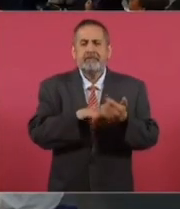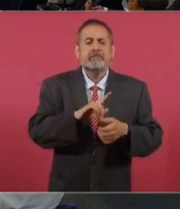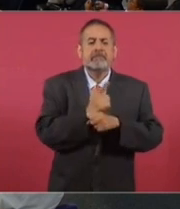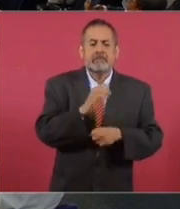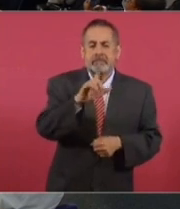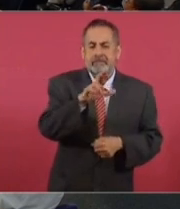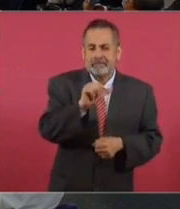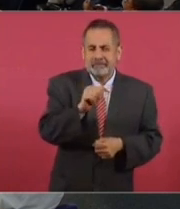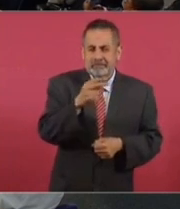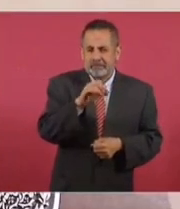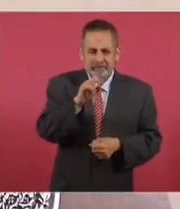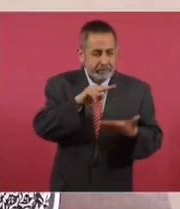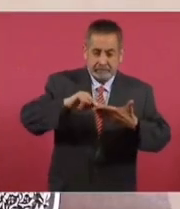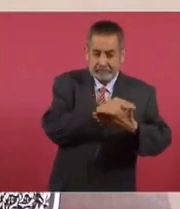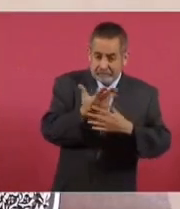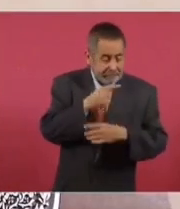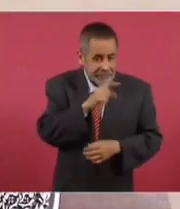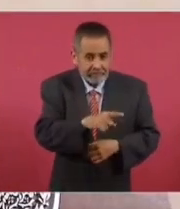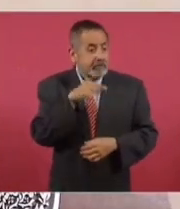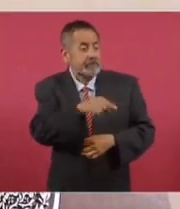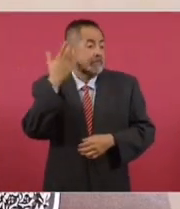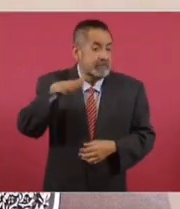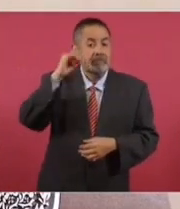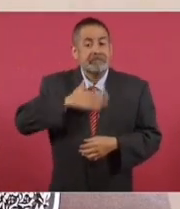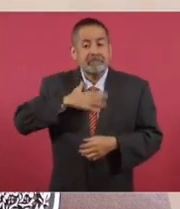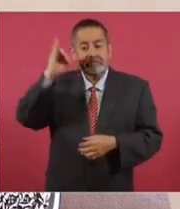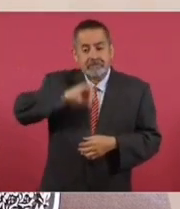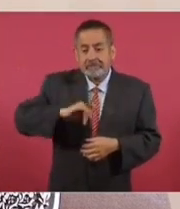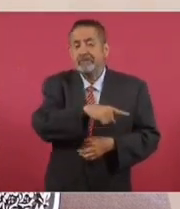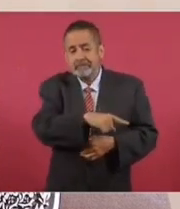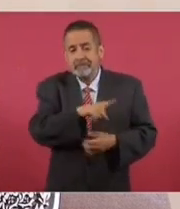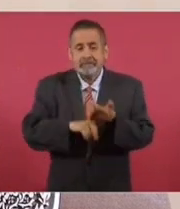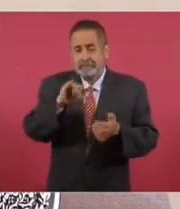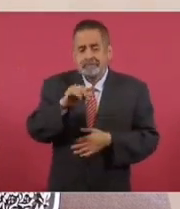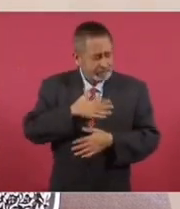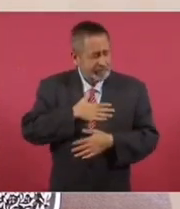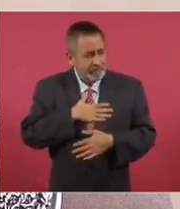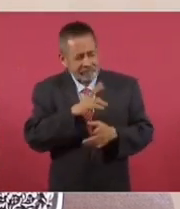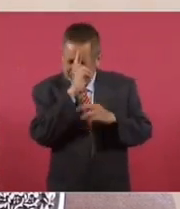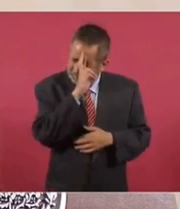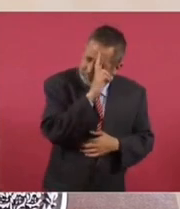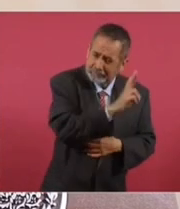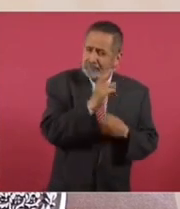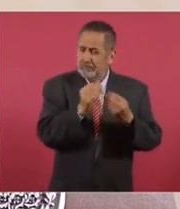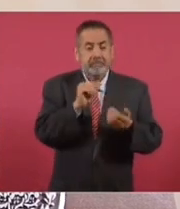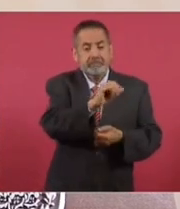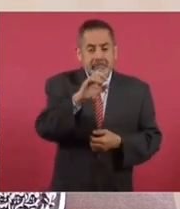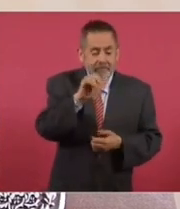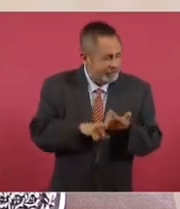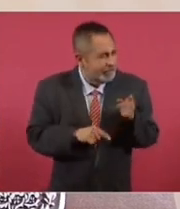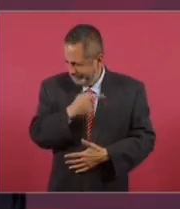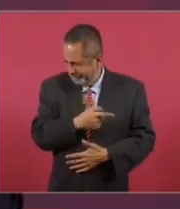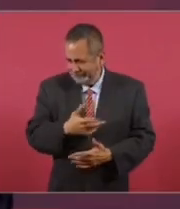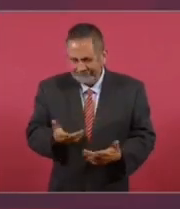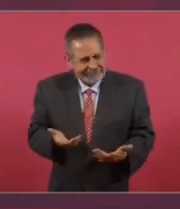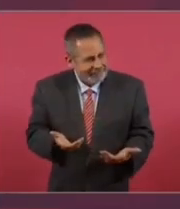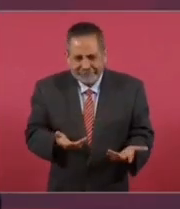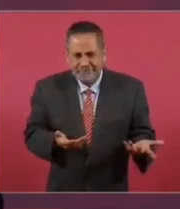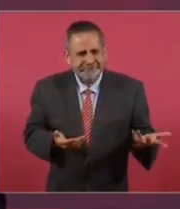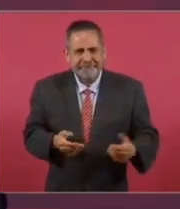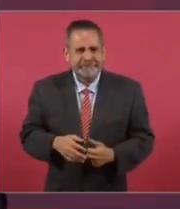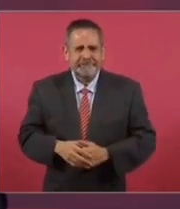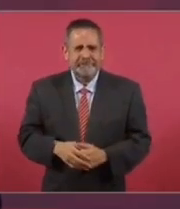Clara Hussimann firma un desplegado que fue mi jefa en el INCO, que le tengo además mucho respeto, me da pena. Porque